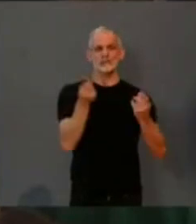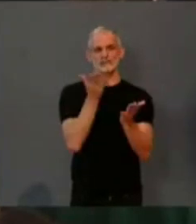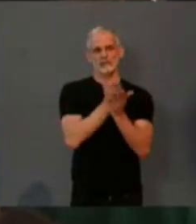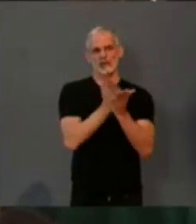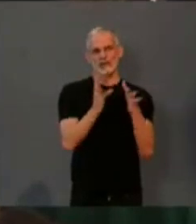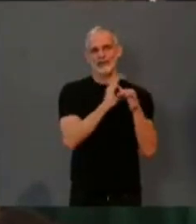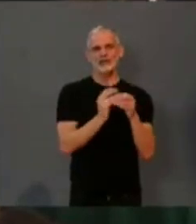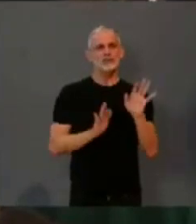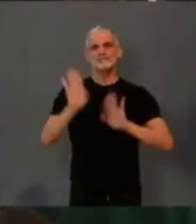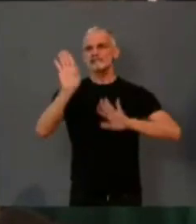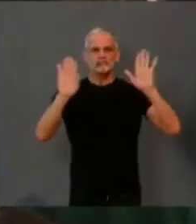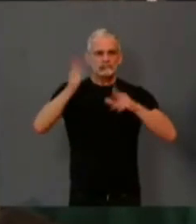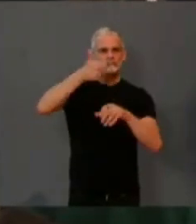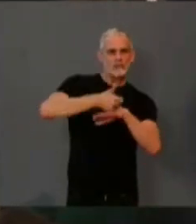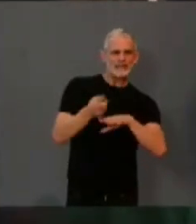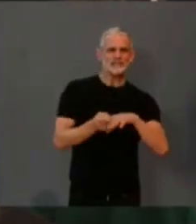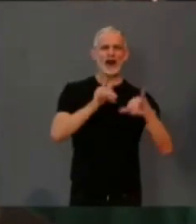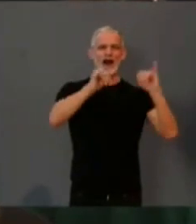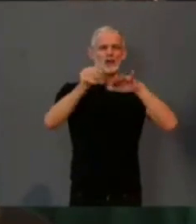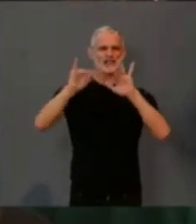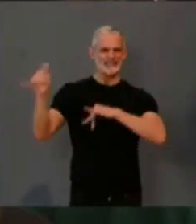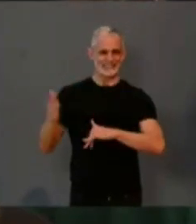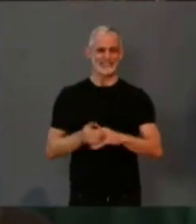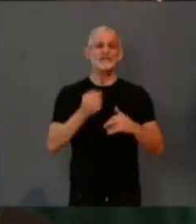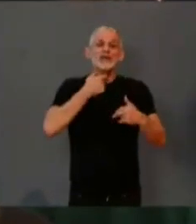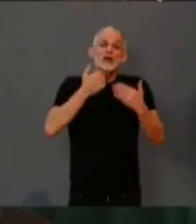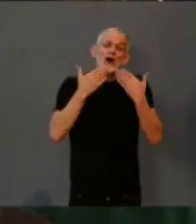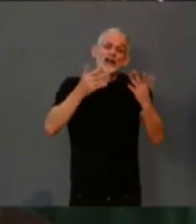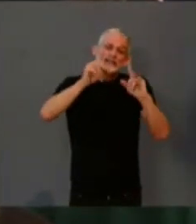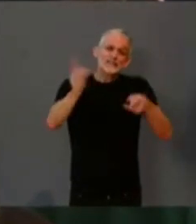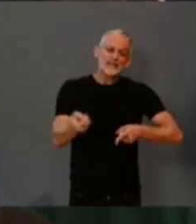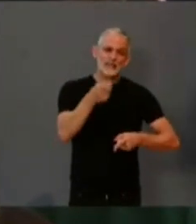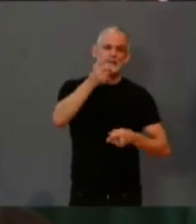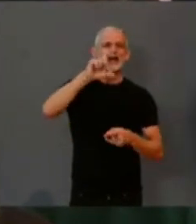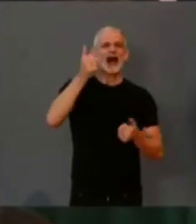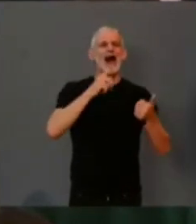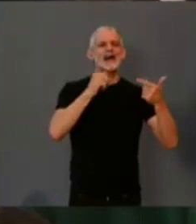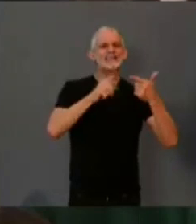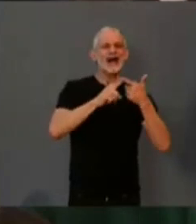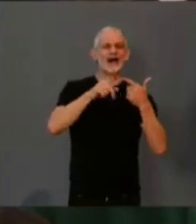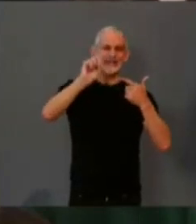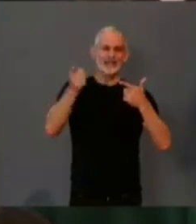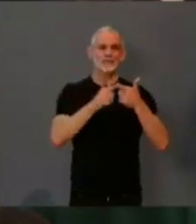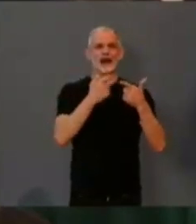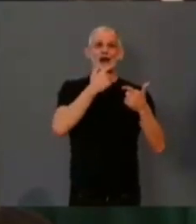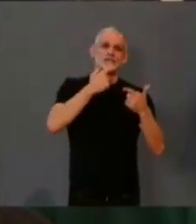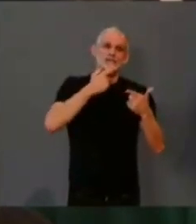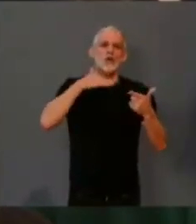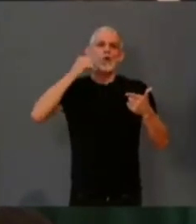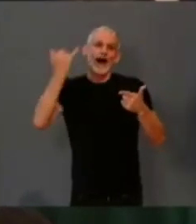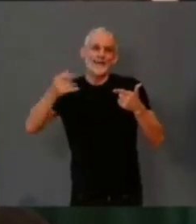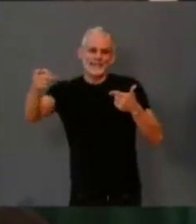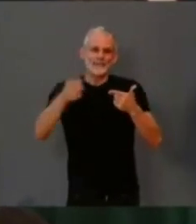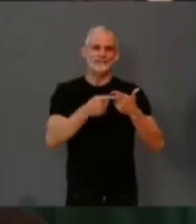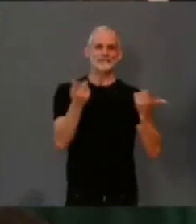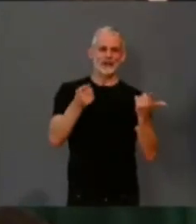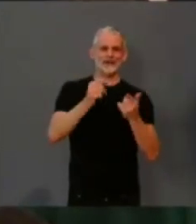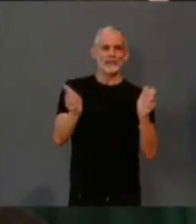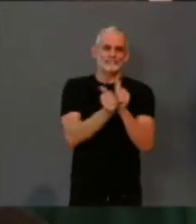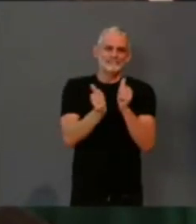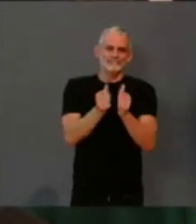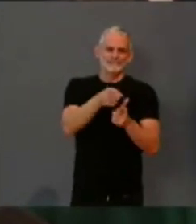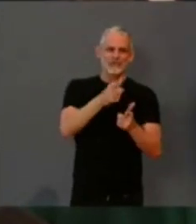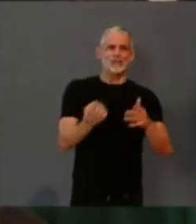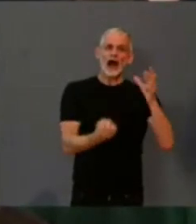derecho a participar de las adolescencia Quiero agradecer a acatadelia y a Juani belcof que nos